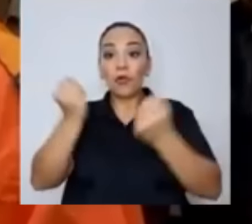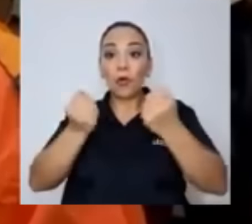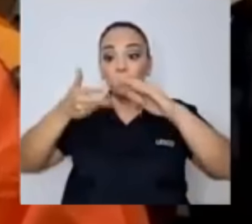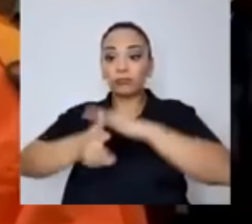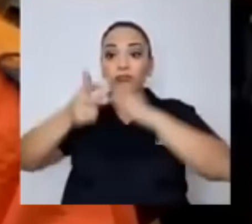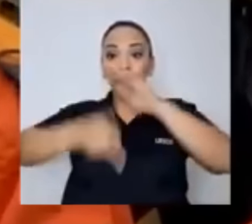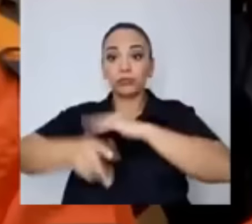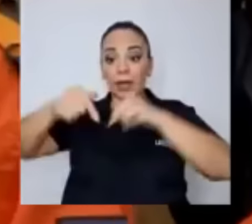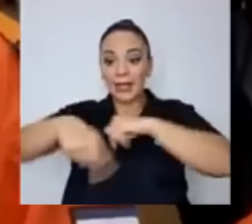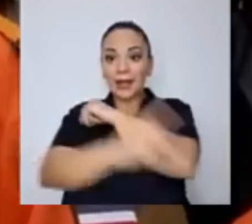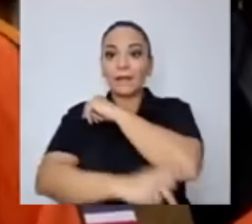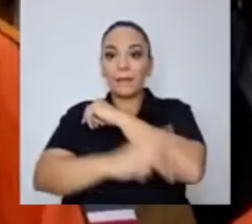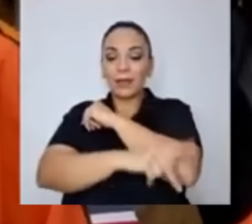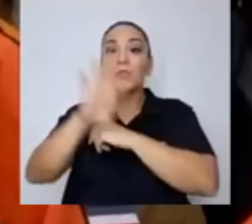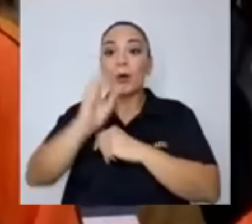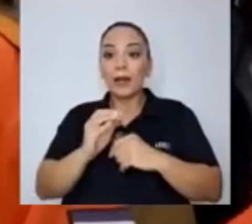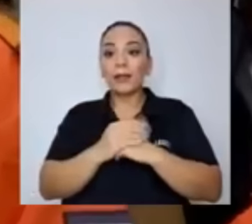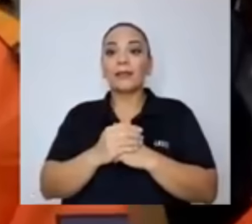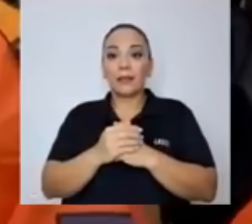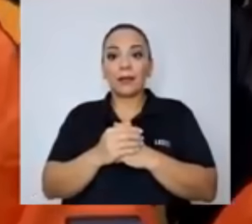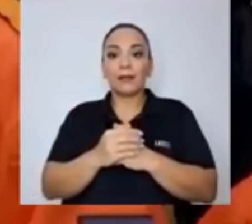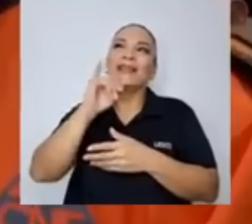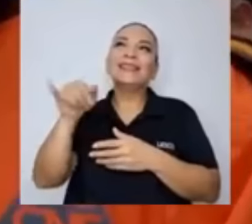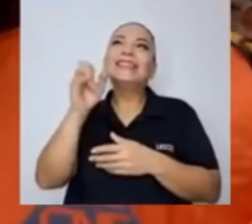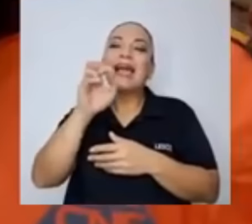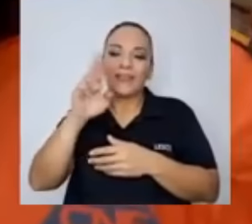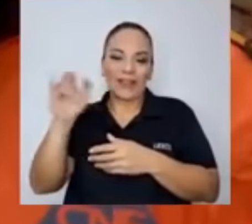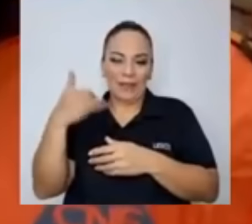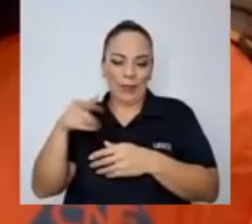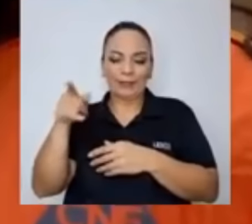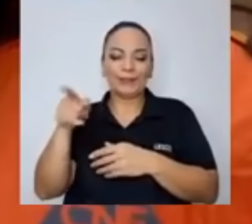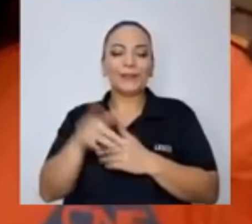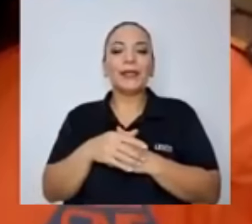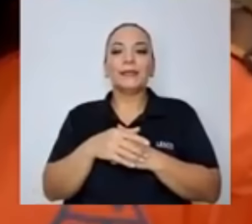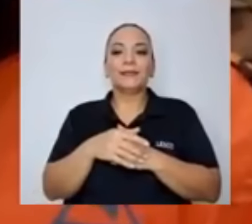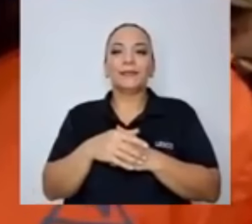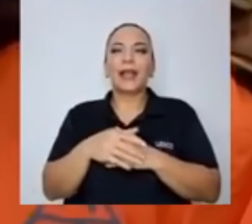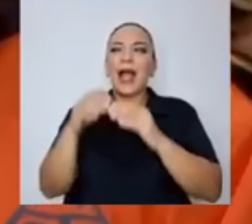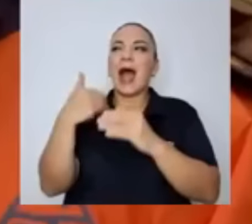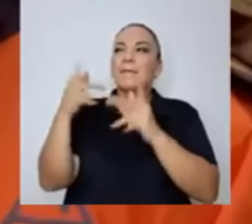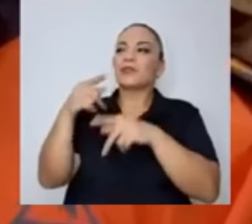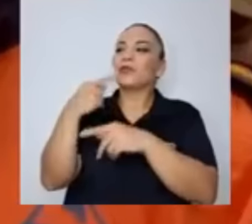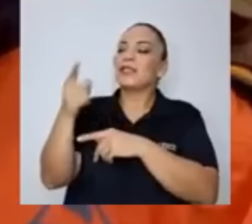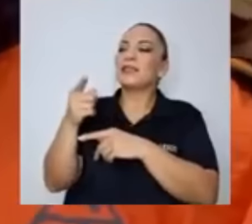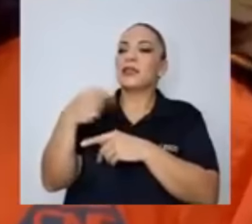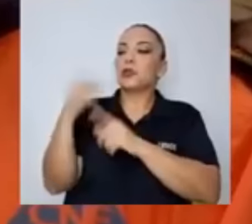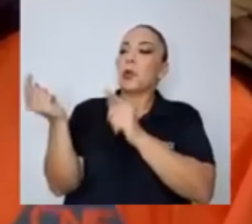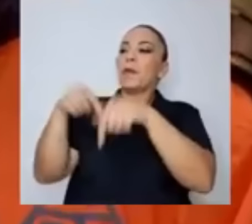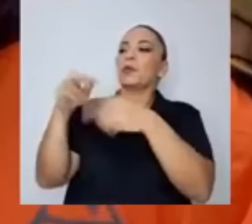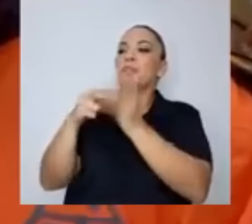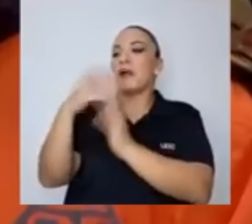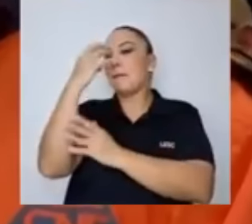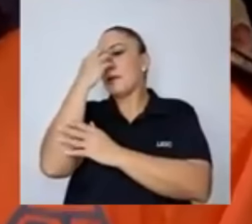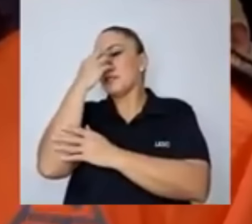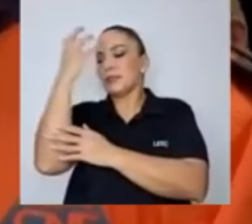país, ¿verdad? Y ahí están. Y véanlos, los estamos cargando. Hay gente que dice que esto es una payasada, es la palabra que usan.